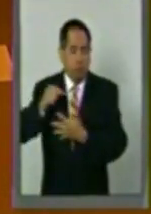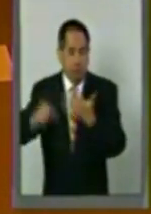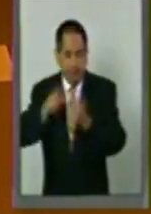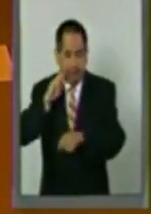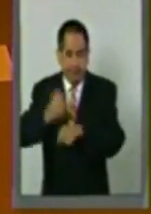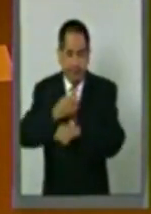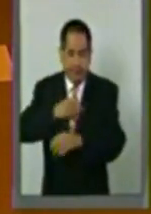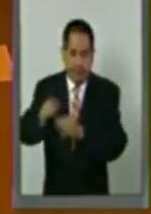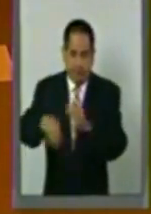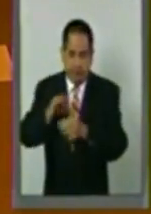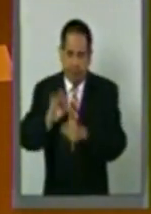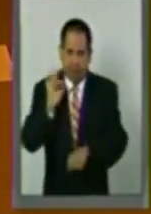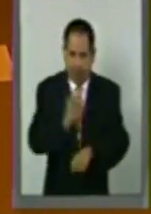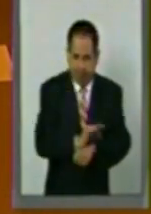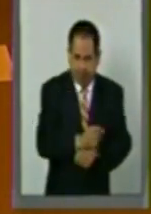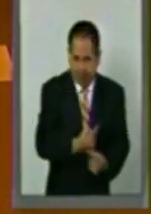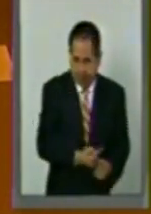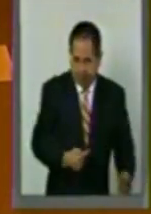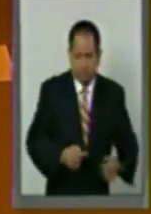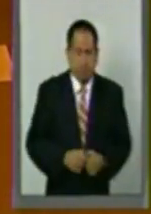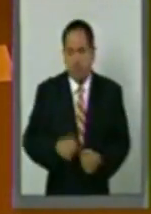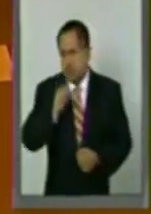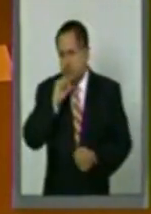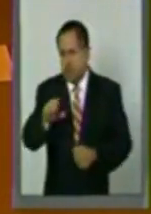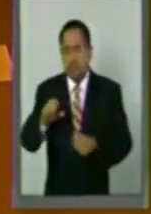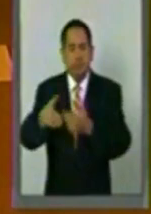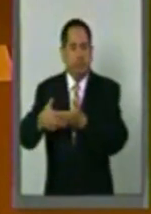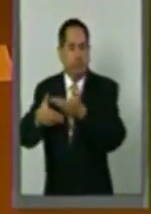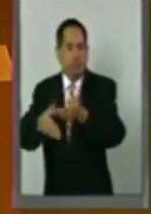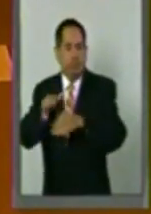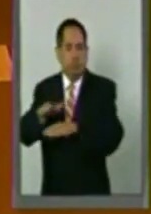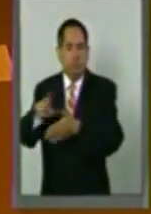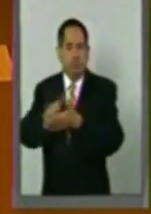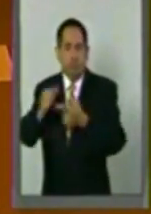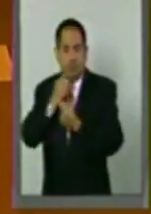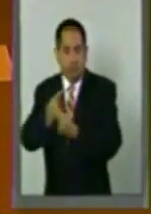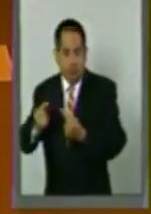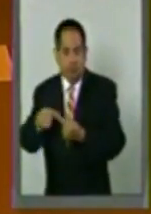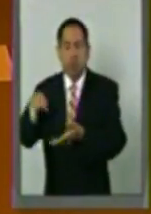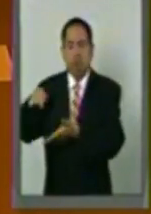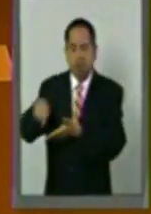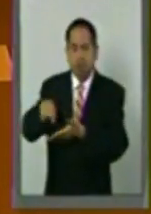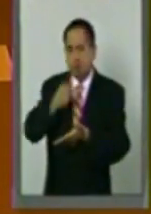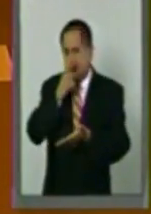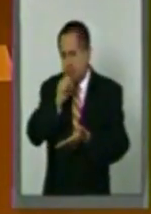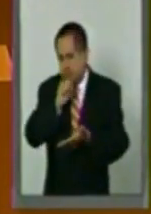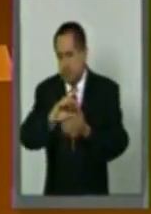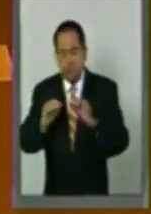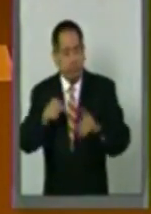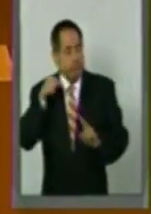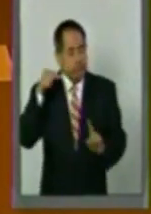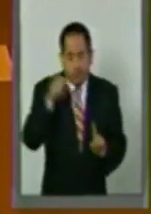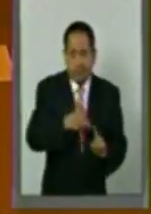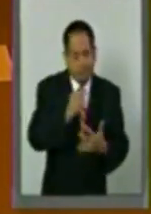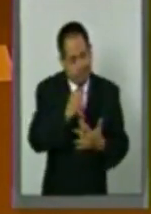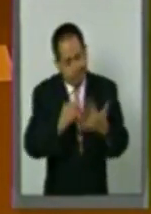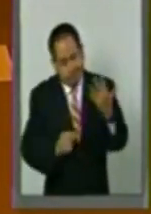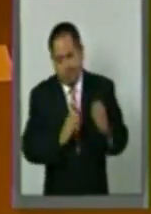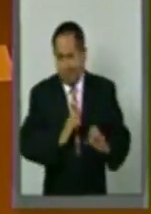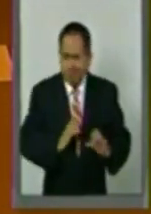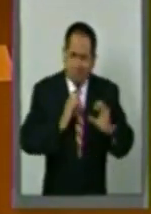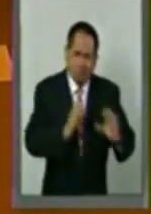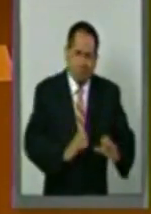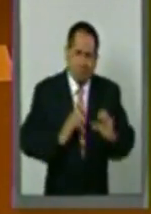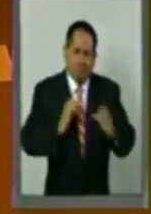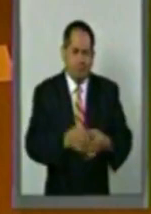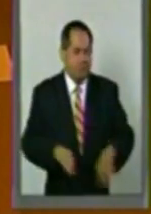también, en la Convención de los Derechos del Niño, establece la garantía de protección y cuidado que deben tener los menores. En